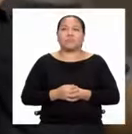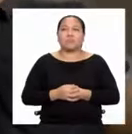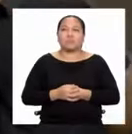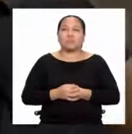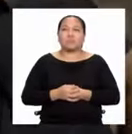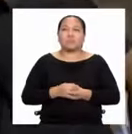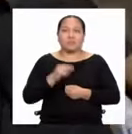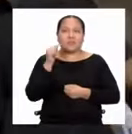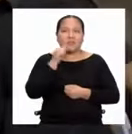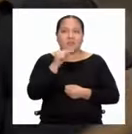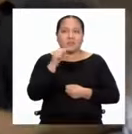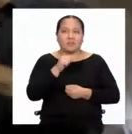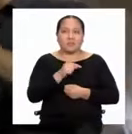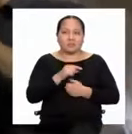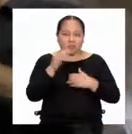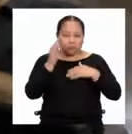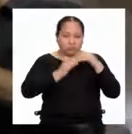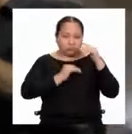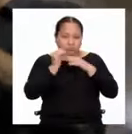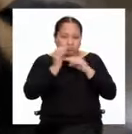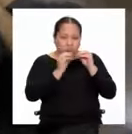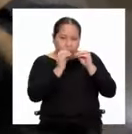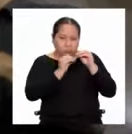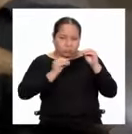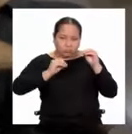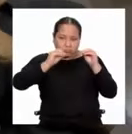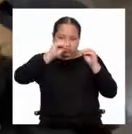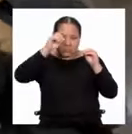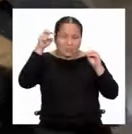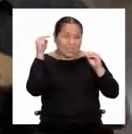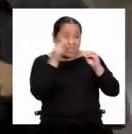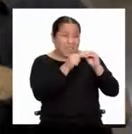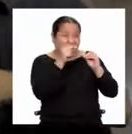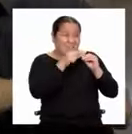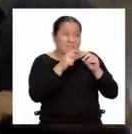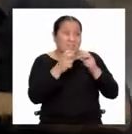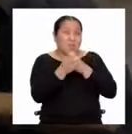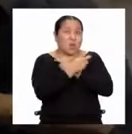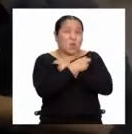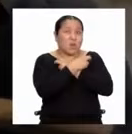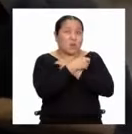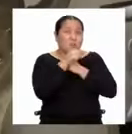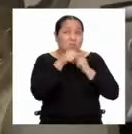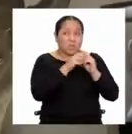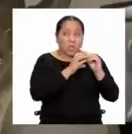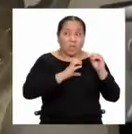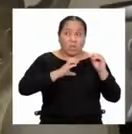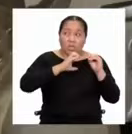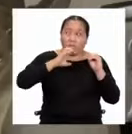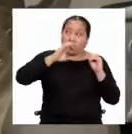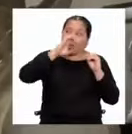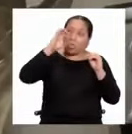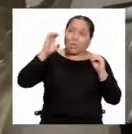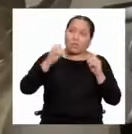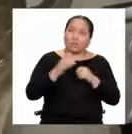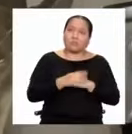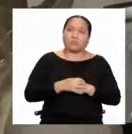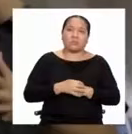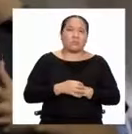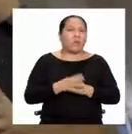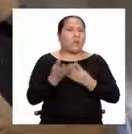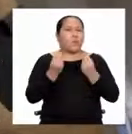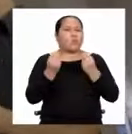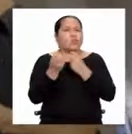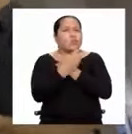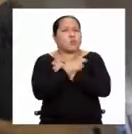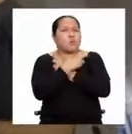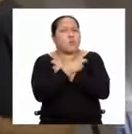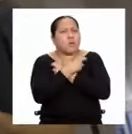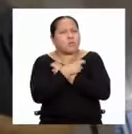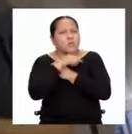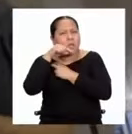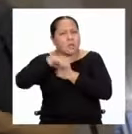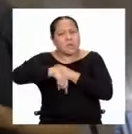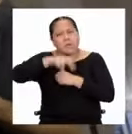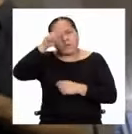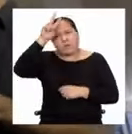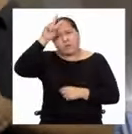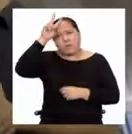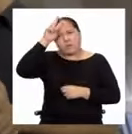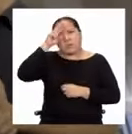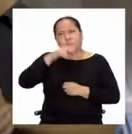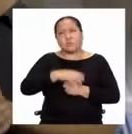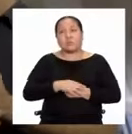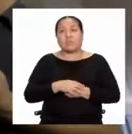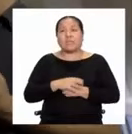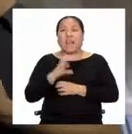Esta es la réplica que han reconstruido a partir del fósil que encontraron de húmero, ¿no es cierto? Así es. ¿Hay muchos fósiles en el Perú o no es común encontrar fósiles?